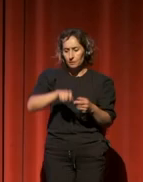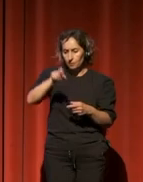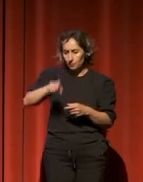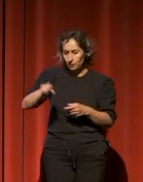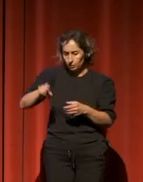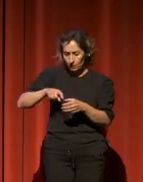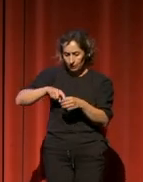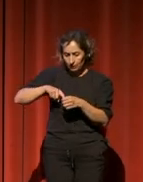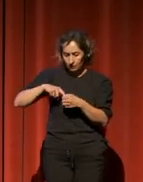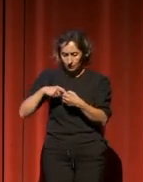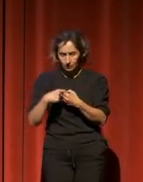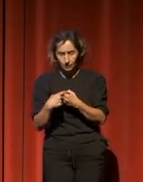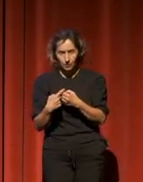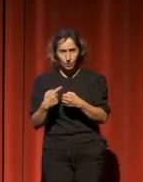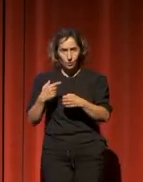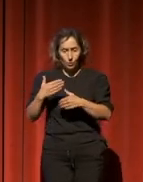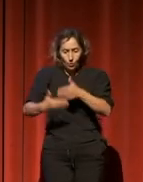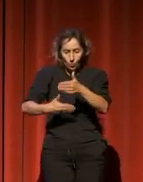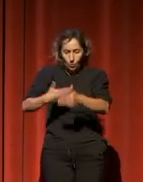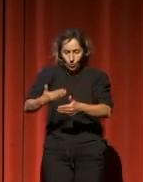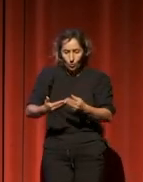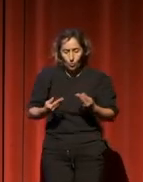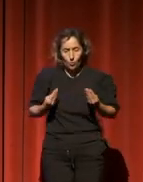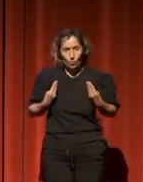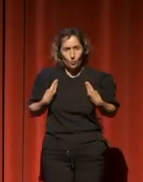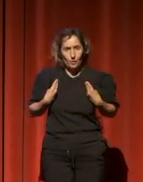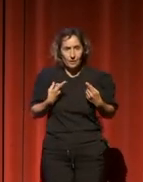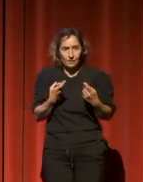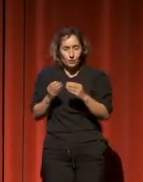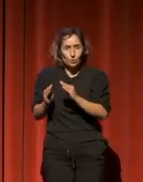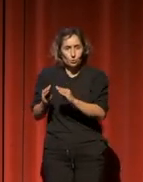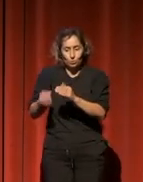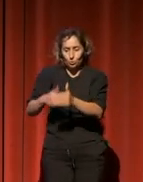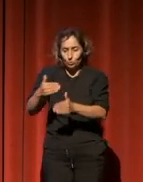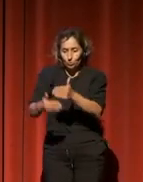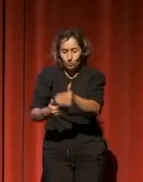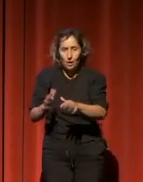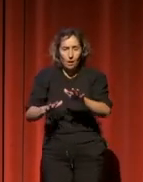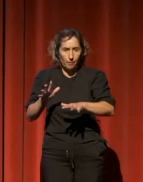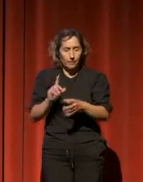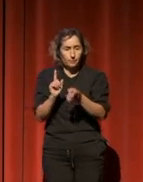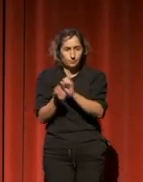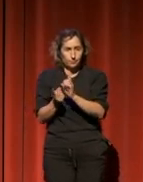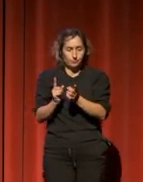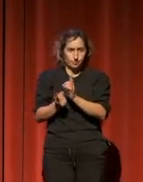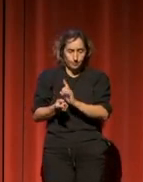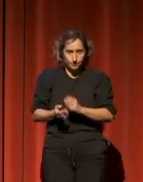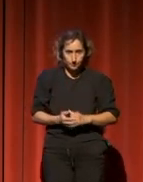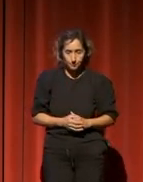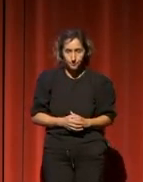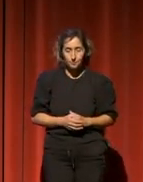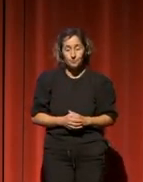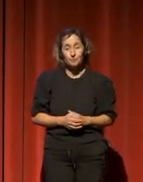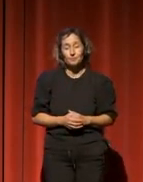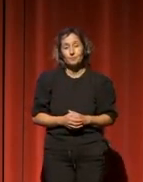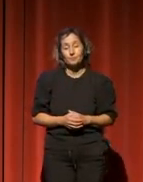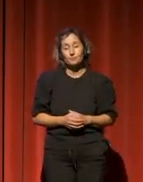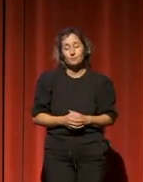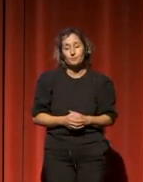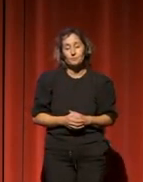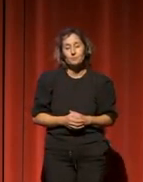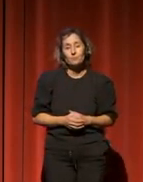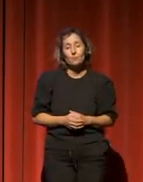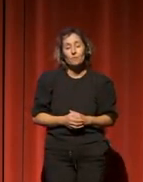personas que que que están implicados en en en los mismos eh algunas veces